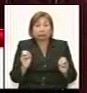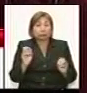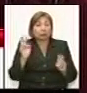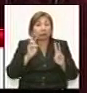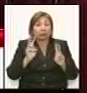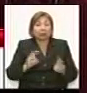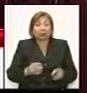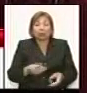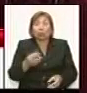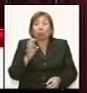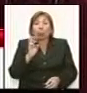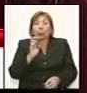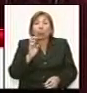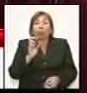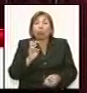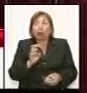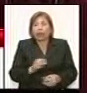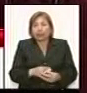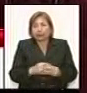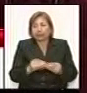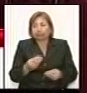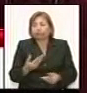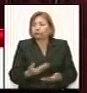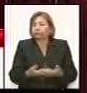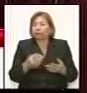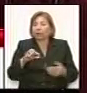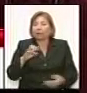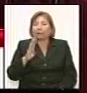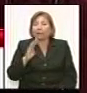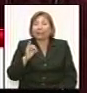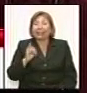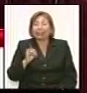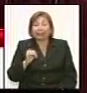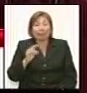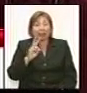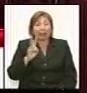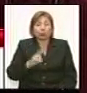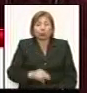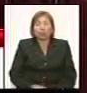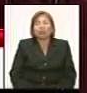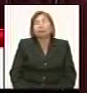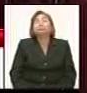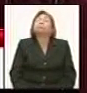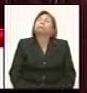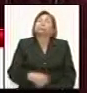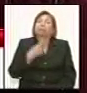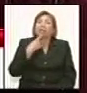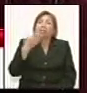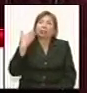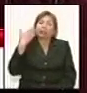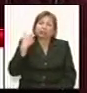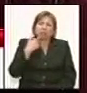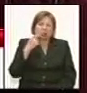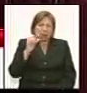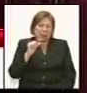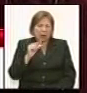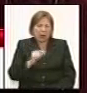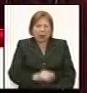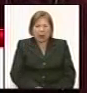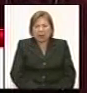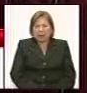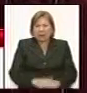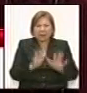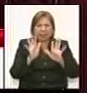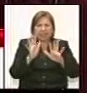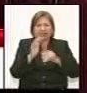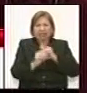En dólares nominales, el PBI de Venezuela era hasta hace muy poco, hasta hace 10